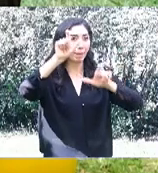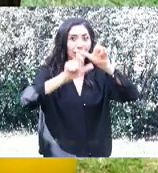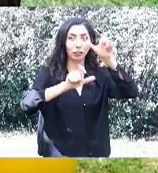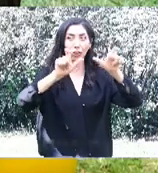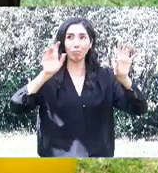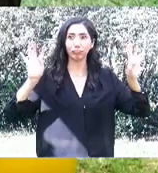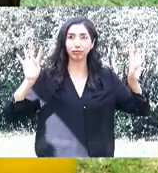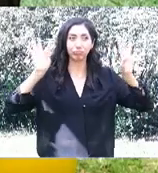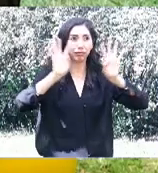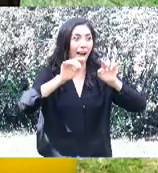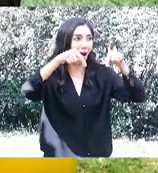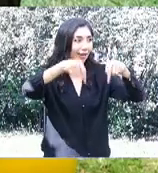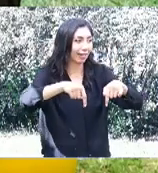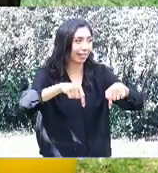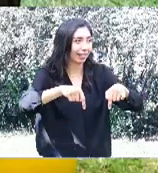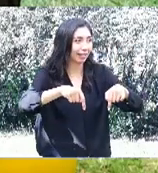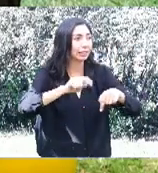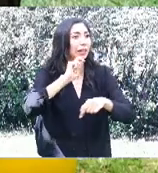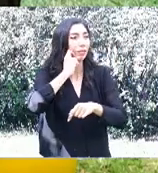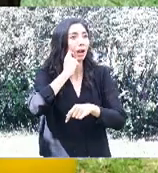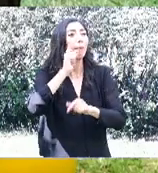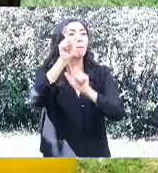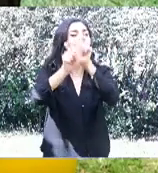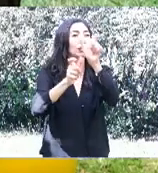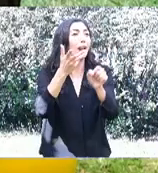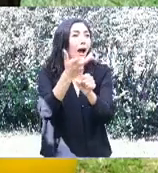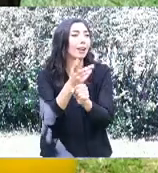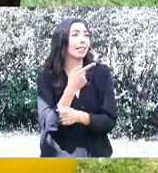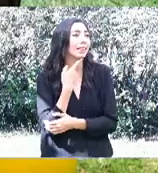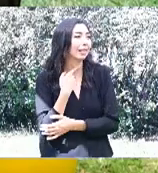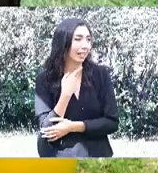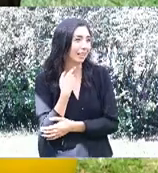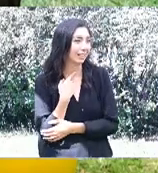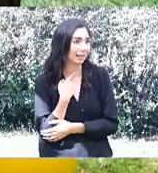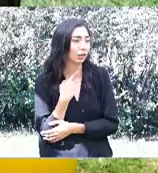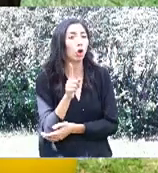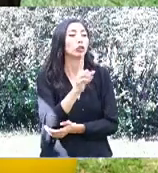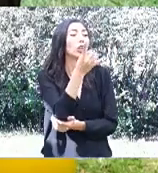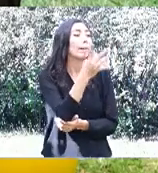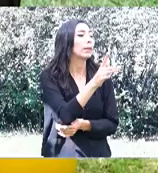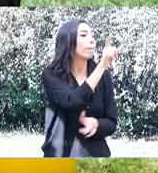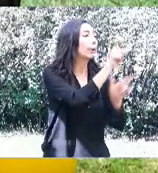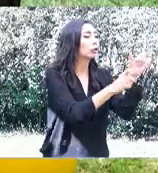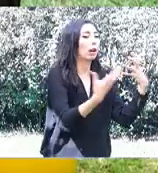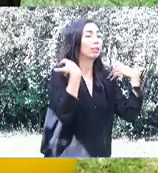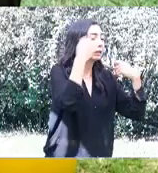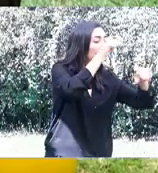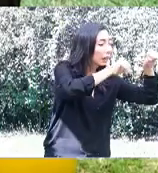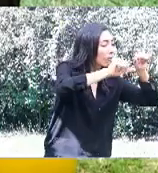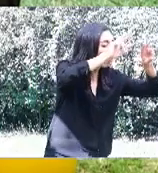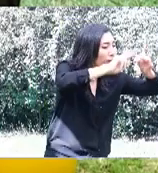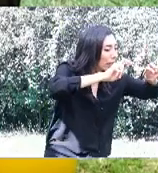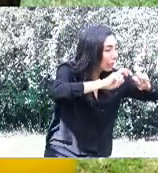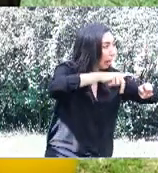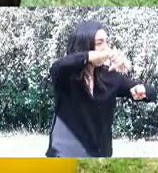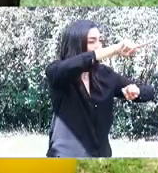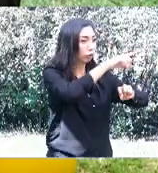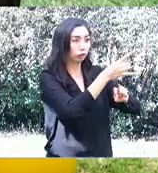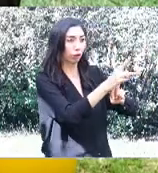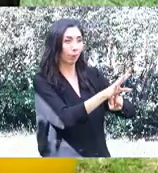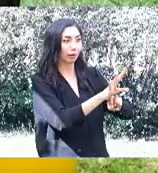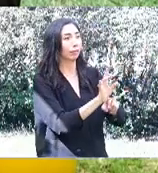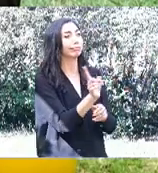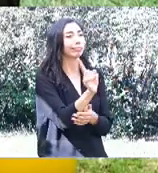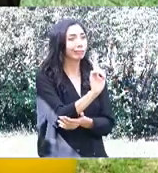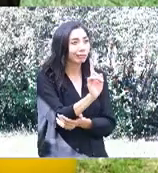eh nos dice que hay un interés que ya no tiene que ver Solo con una comunidad científica o una comunidad de investigadores que investigan